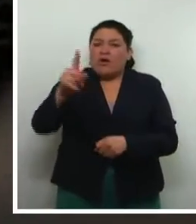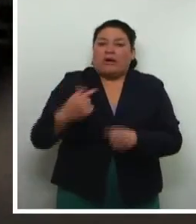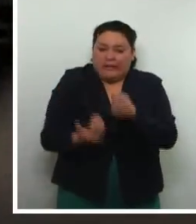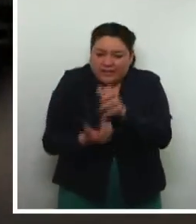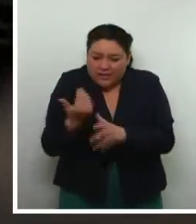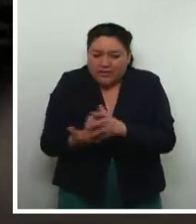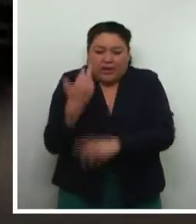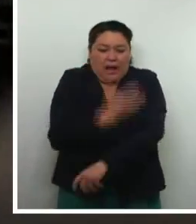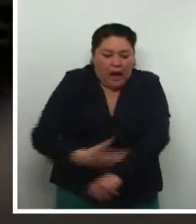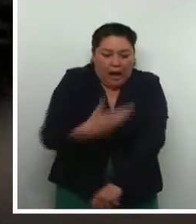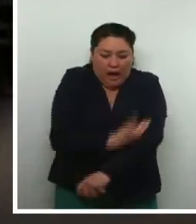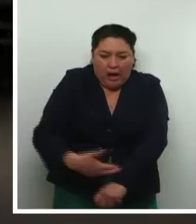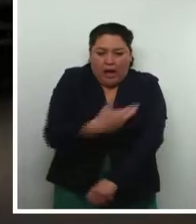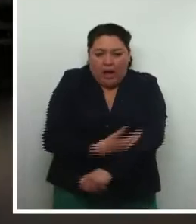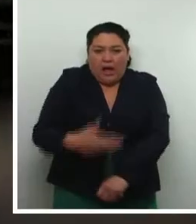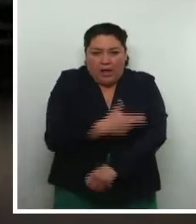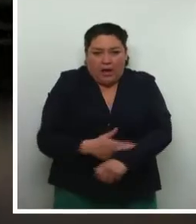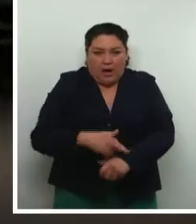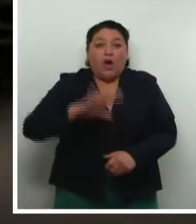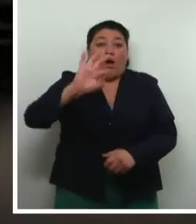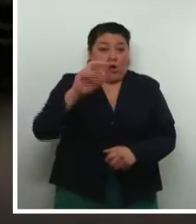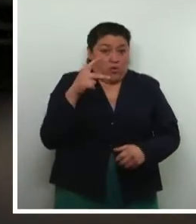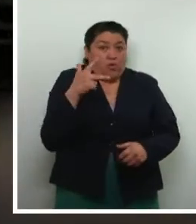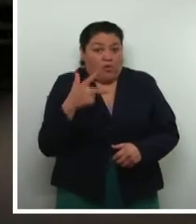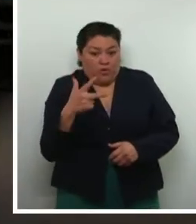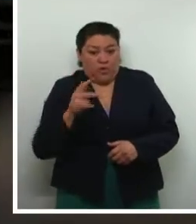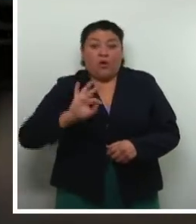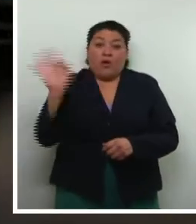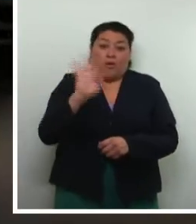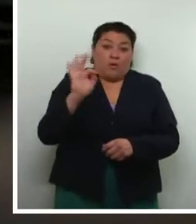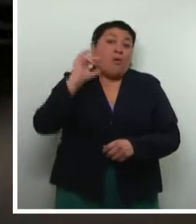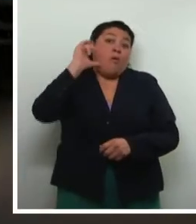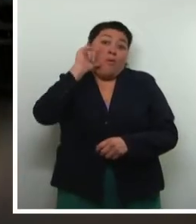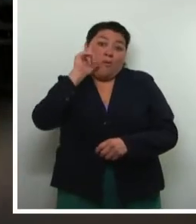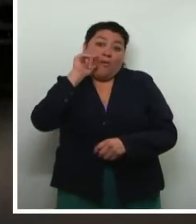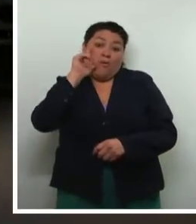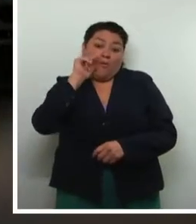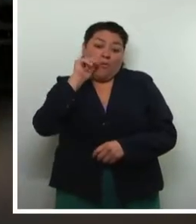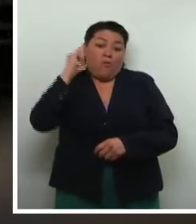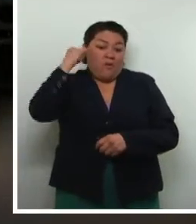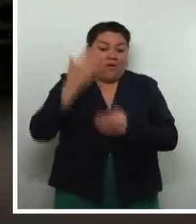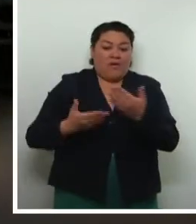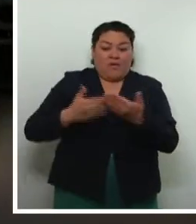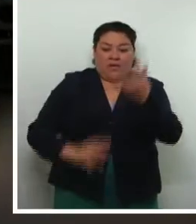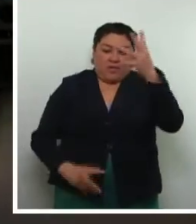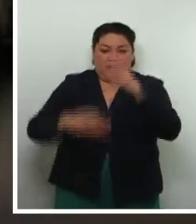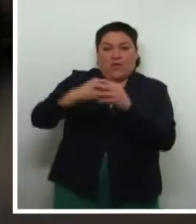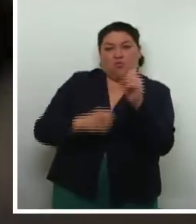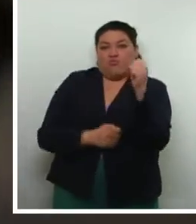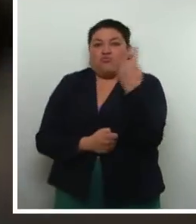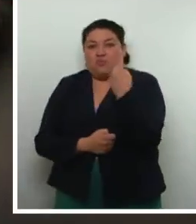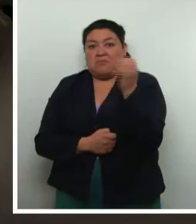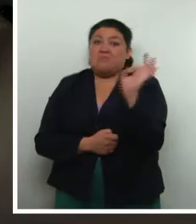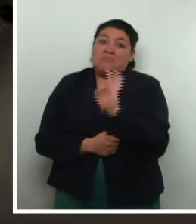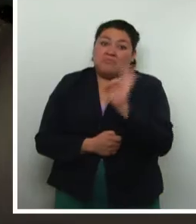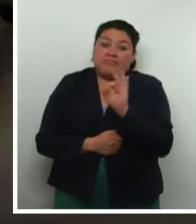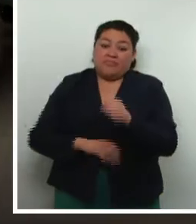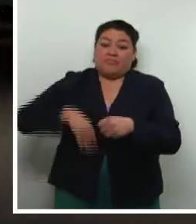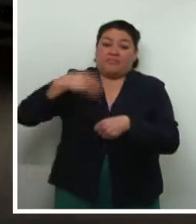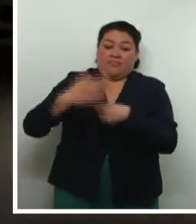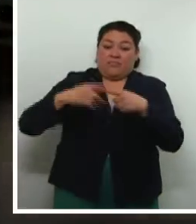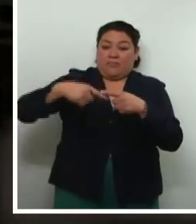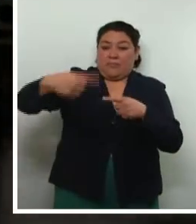mañana 48, que posiblemente nos traigan en una sola. Y en 4